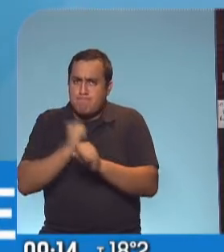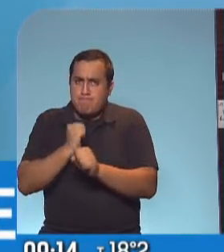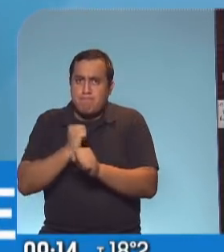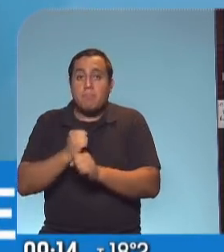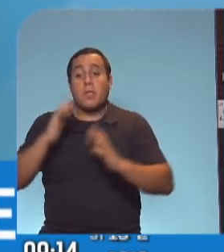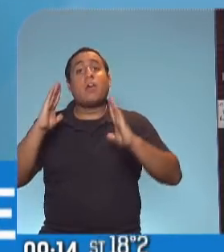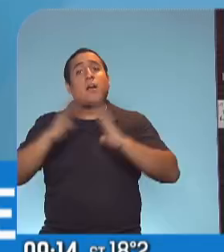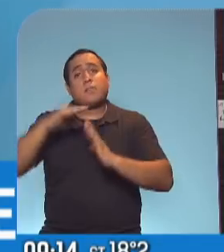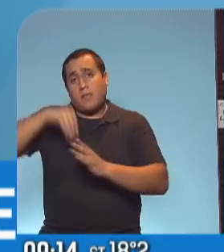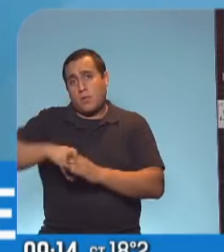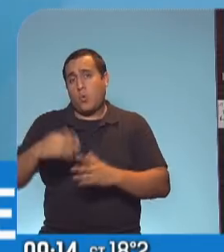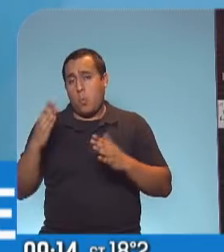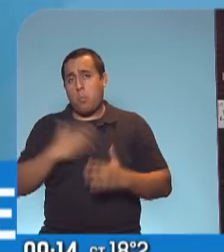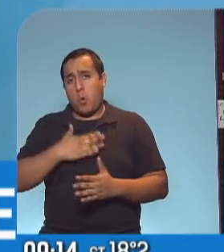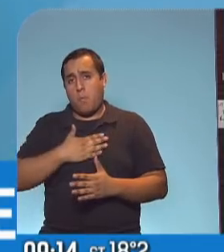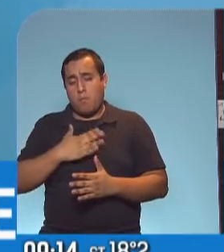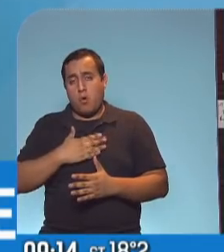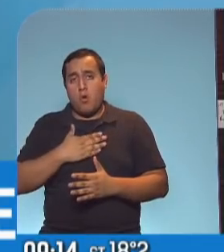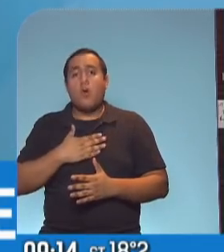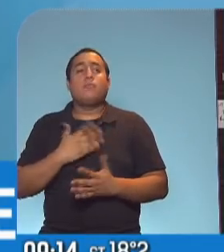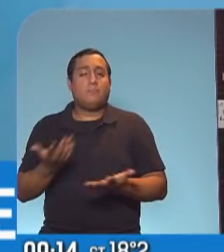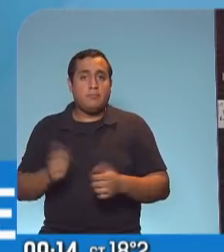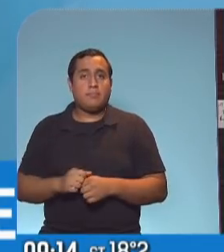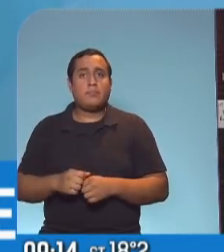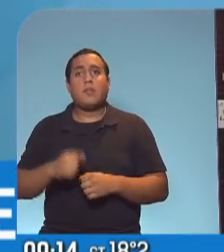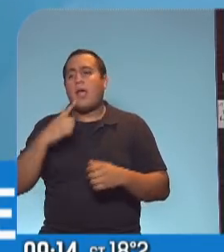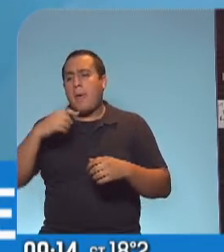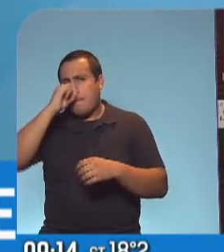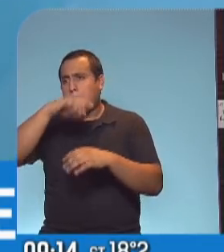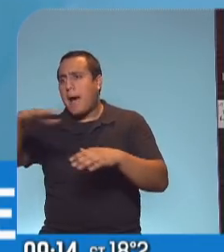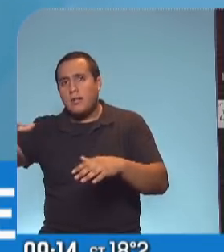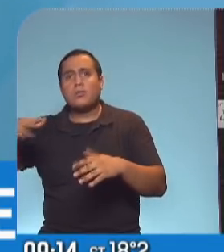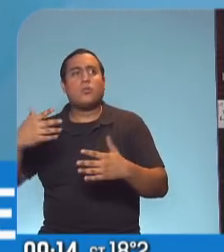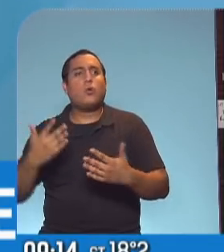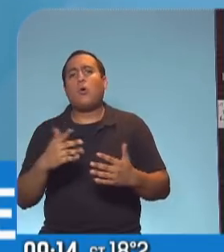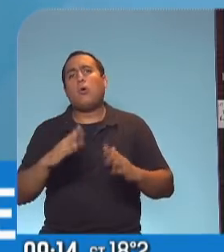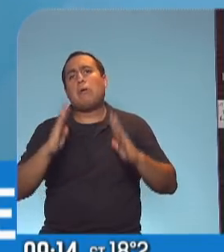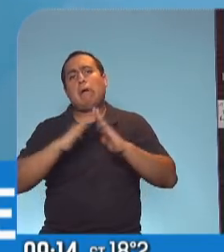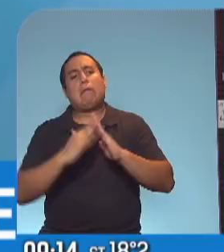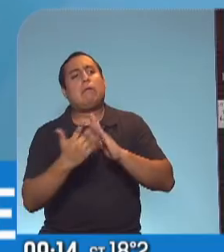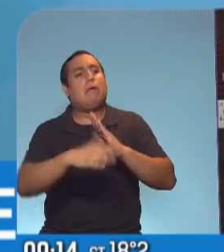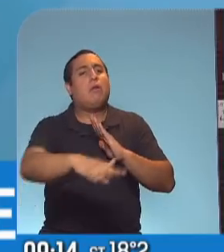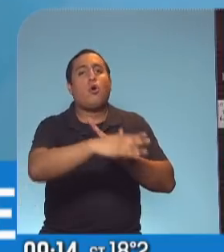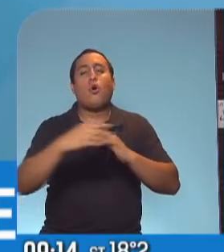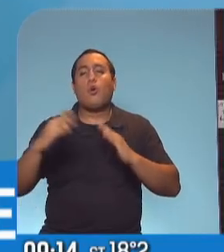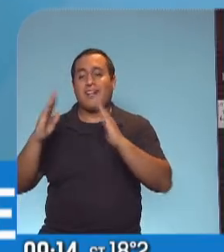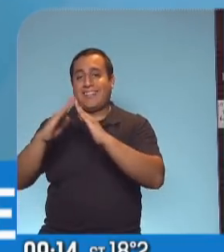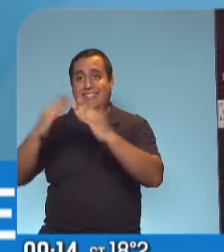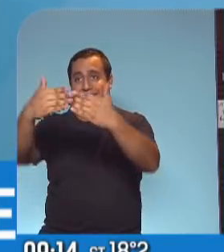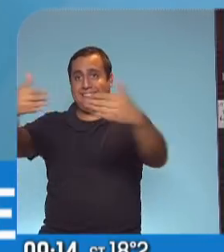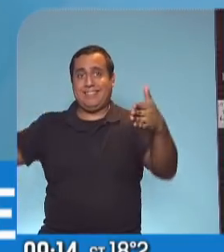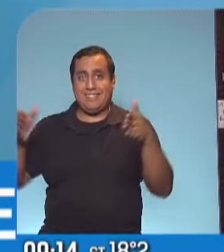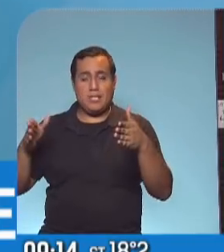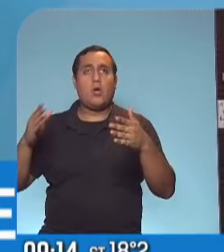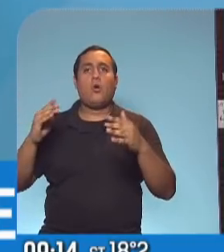propios hogares, con acciones concretas intradomicilio, en el patio, en el terreno de las casas, los balcones, las terrazas, y que